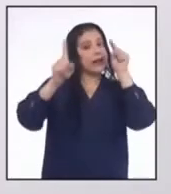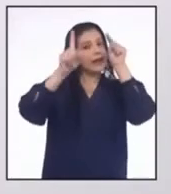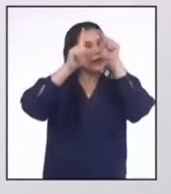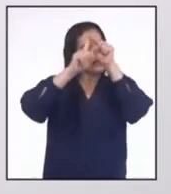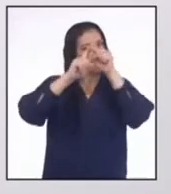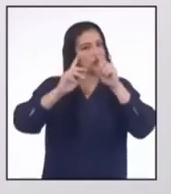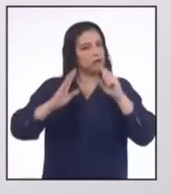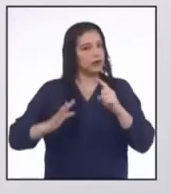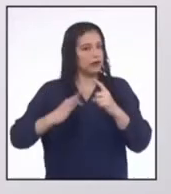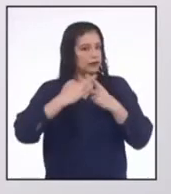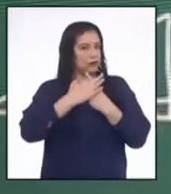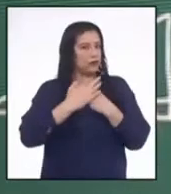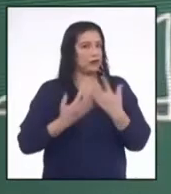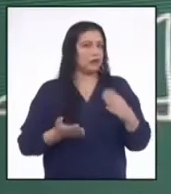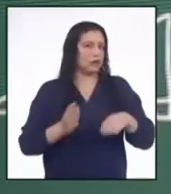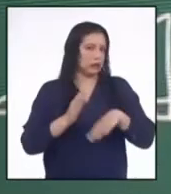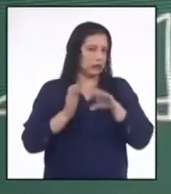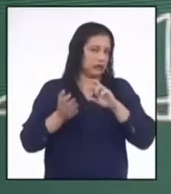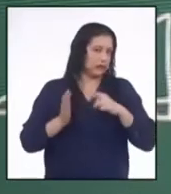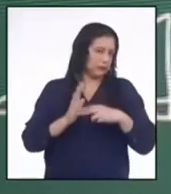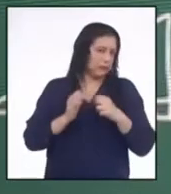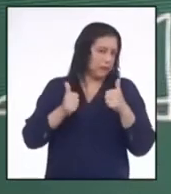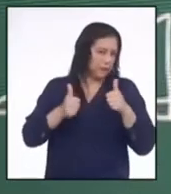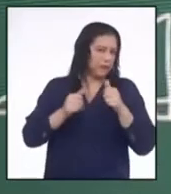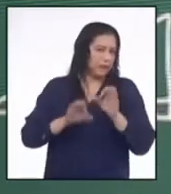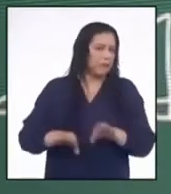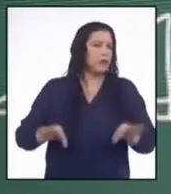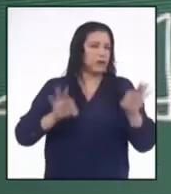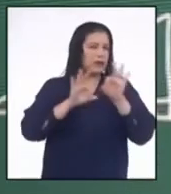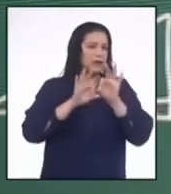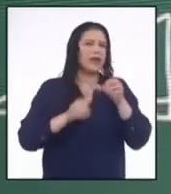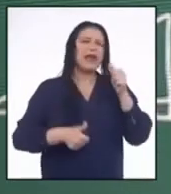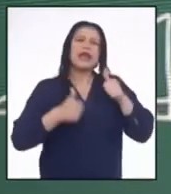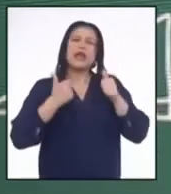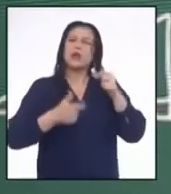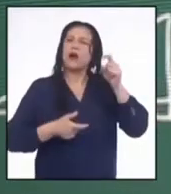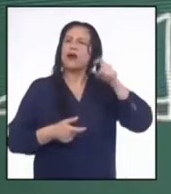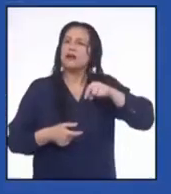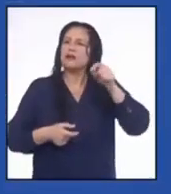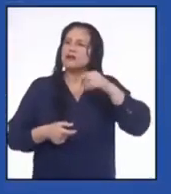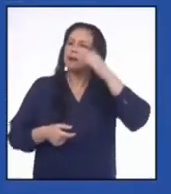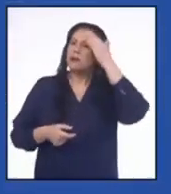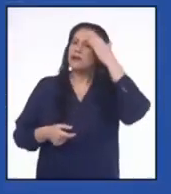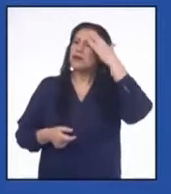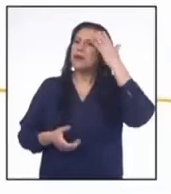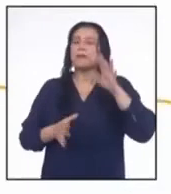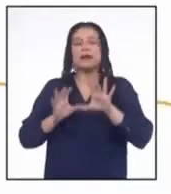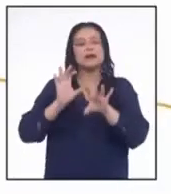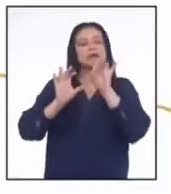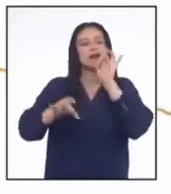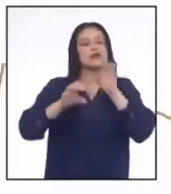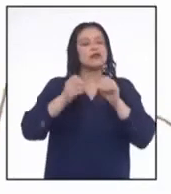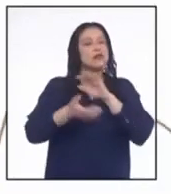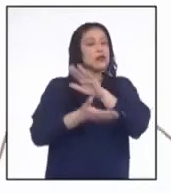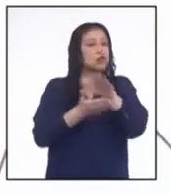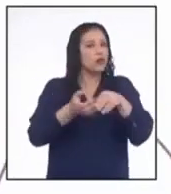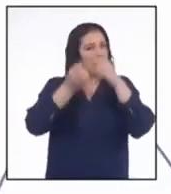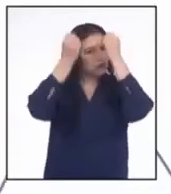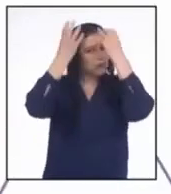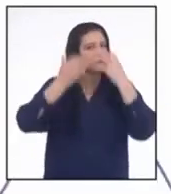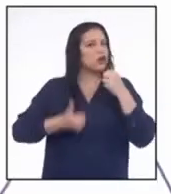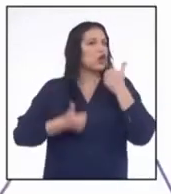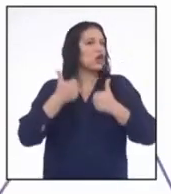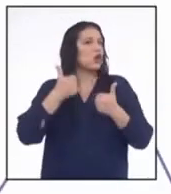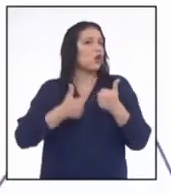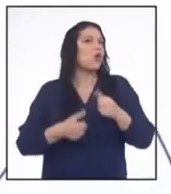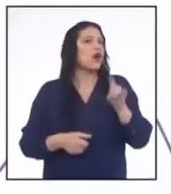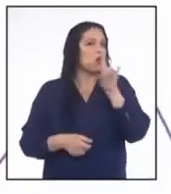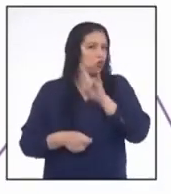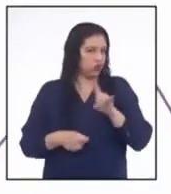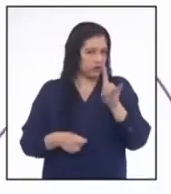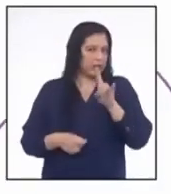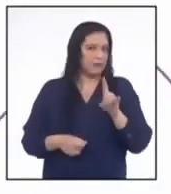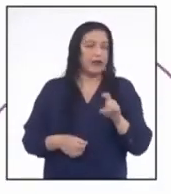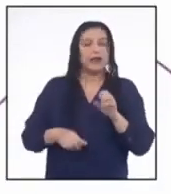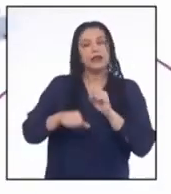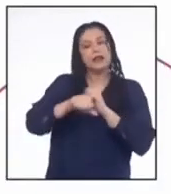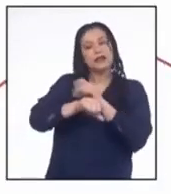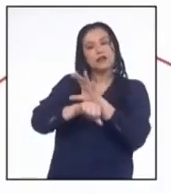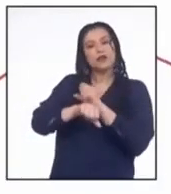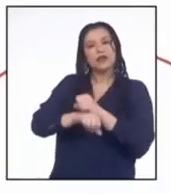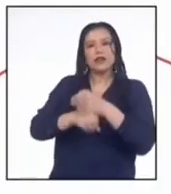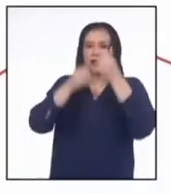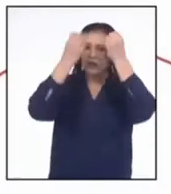situación significativa. ¿Y qué debemos tener en cuenta para seleccionar la información? Se sugiere que la información